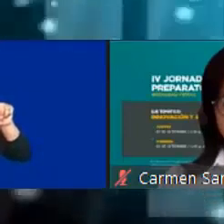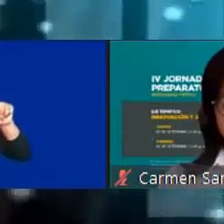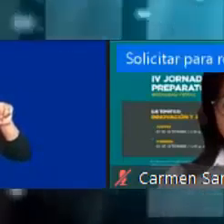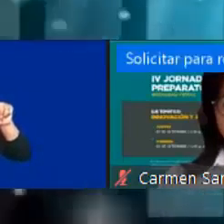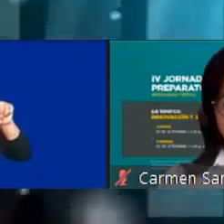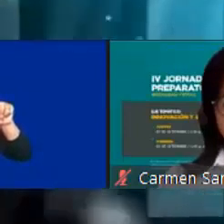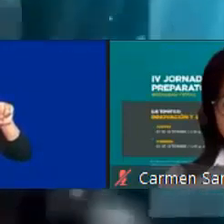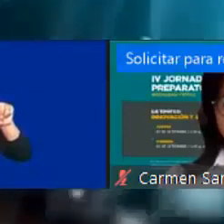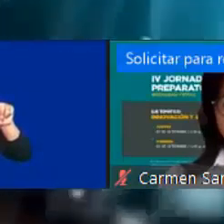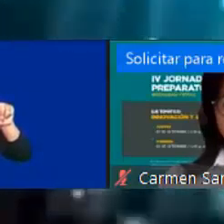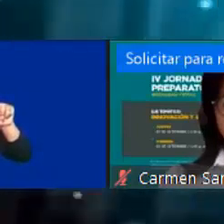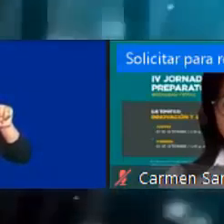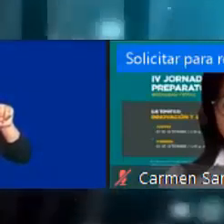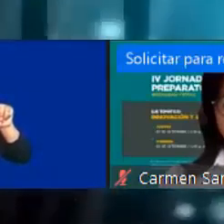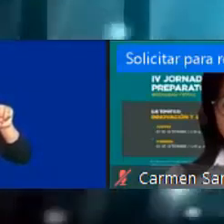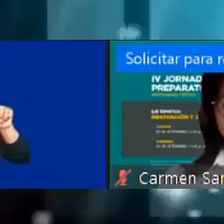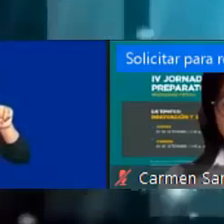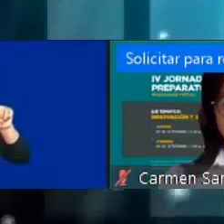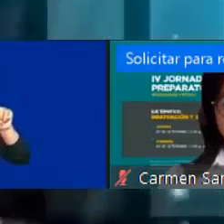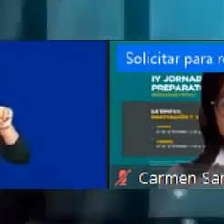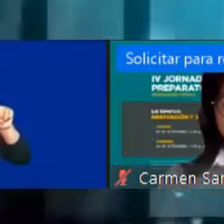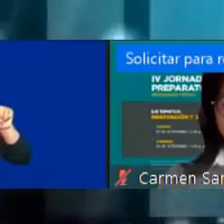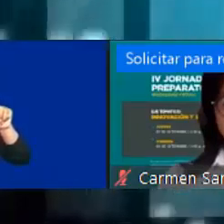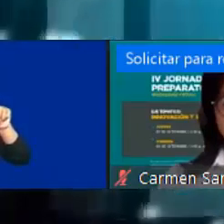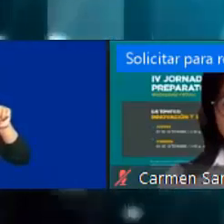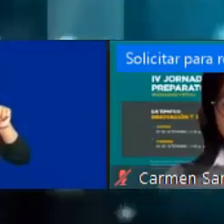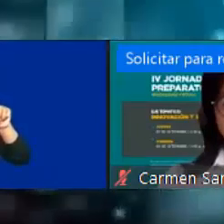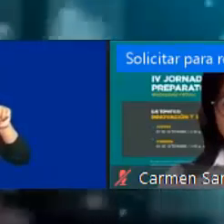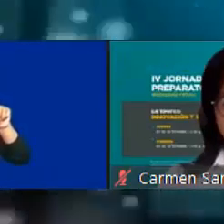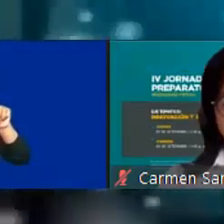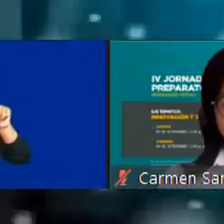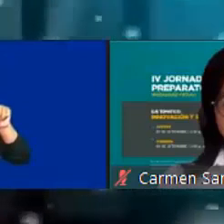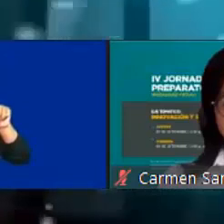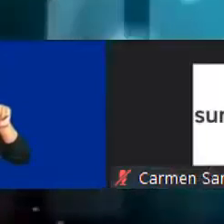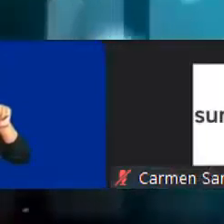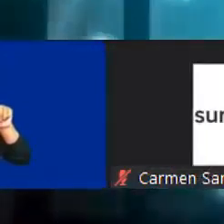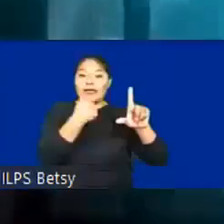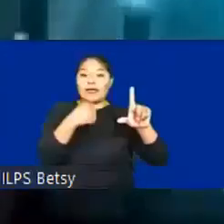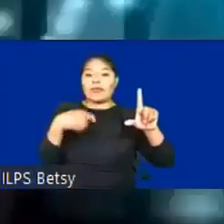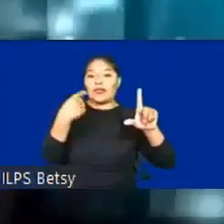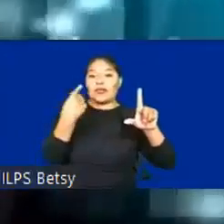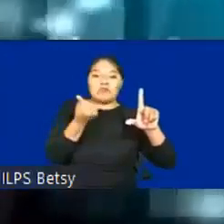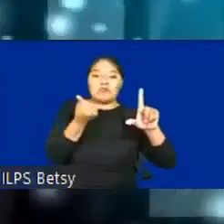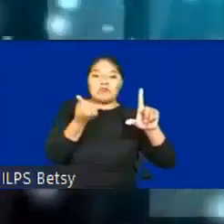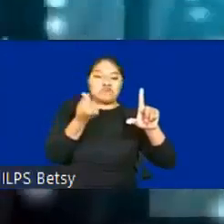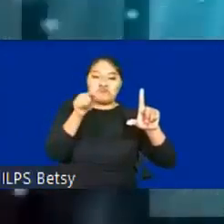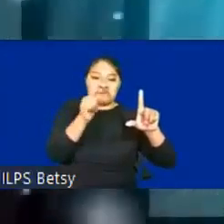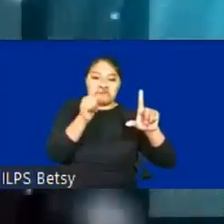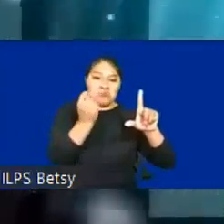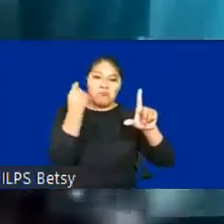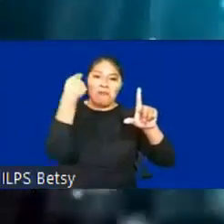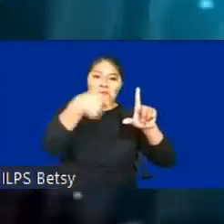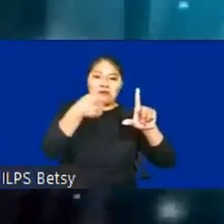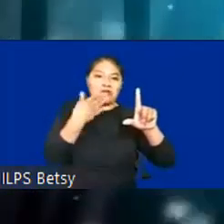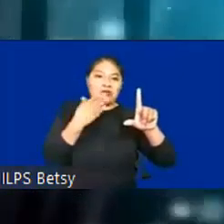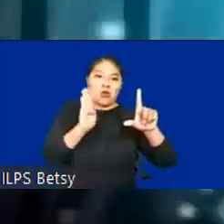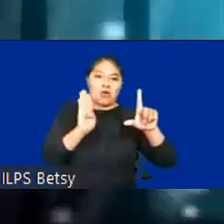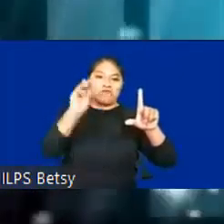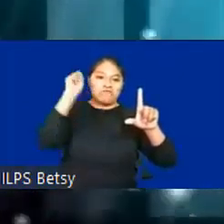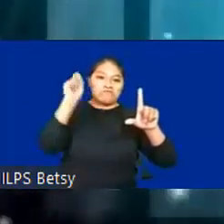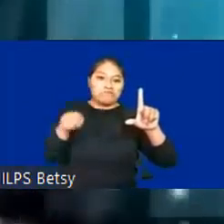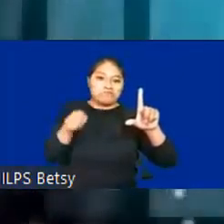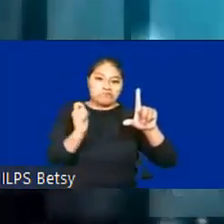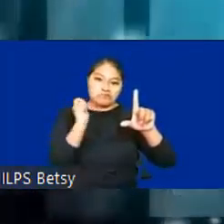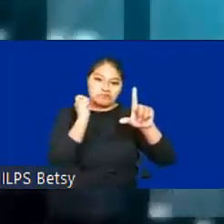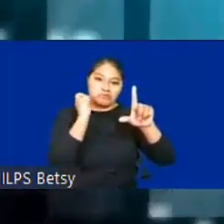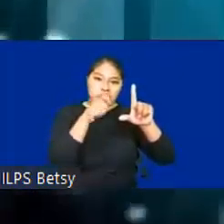y luego se puede generar un pago a través de su tarjeta de crédito, puede pagar con tarjeta de crédito o